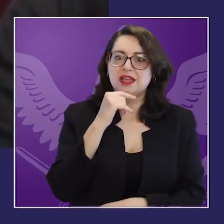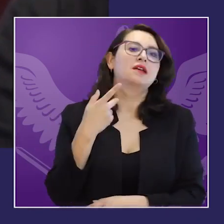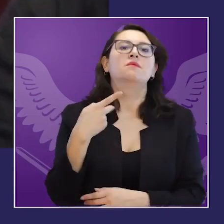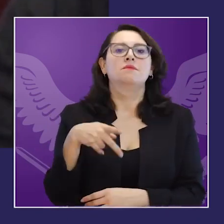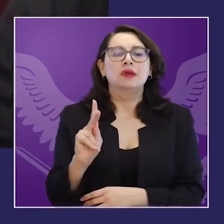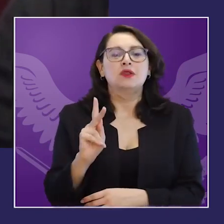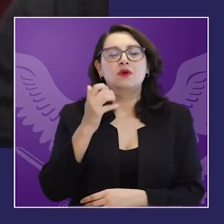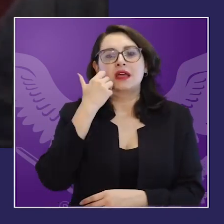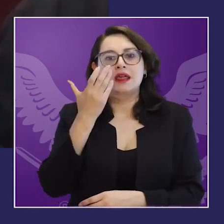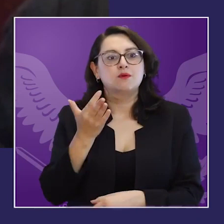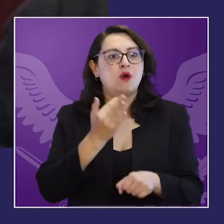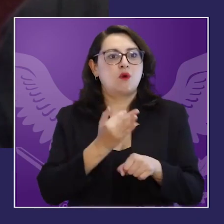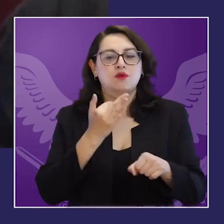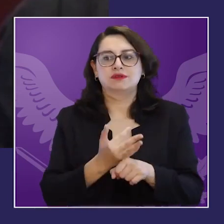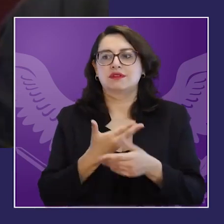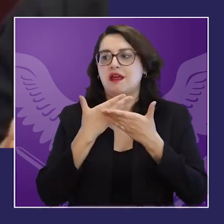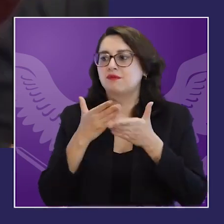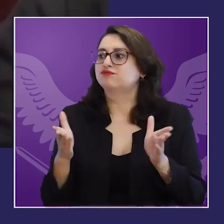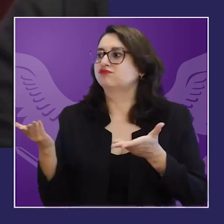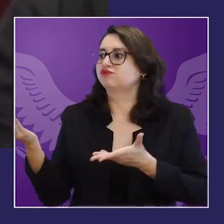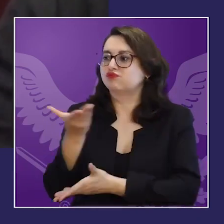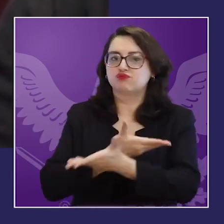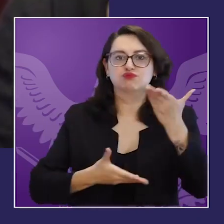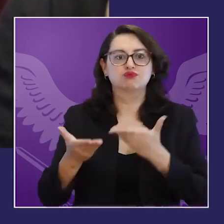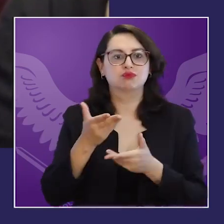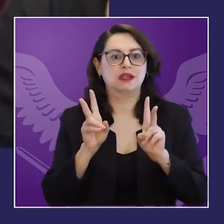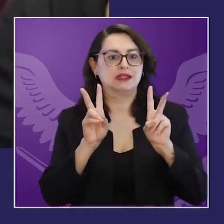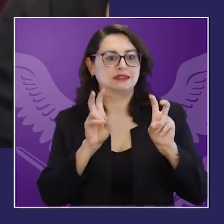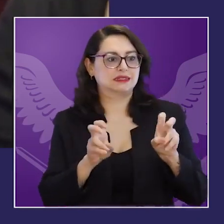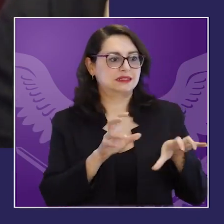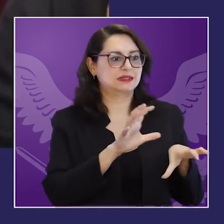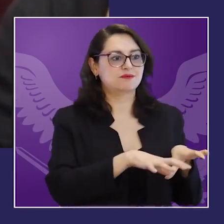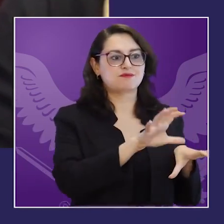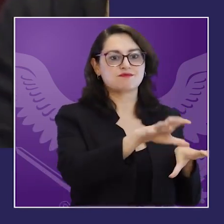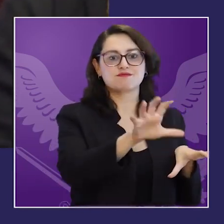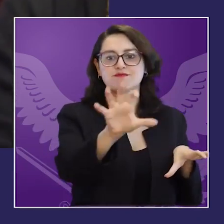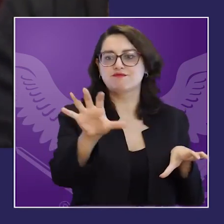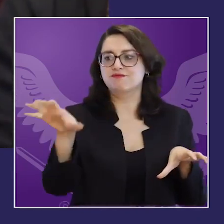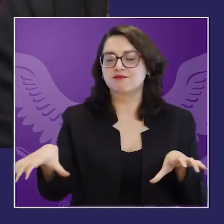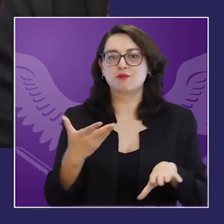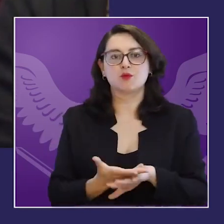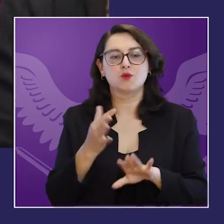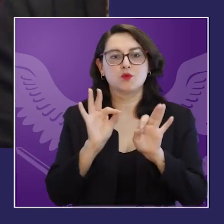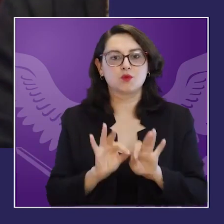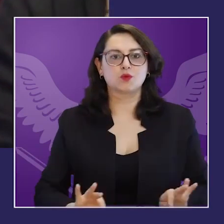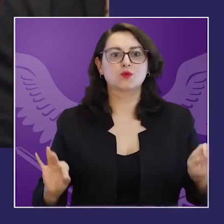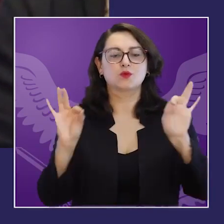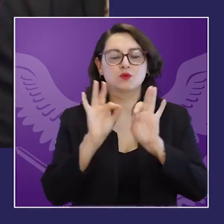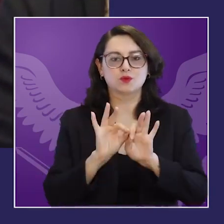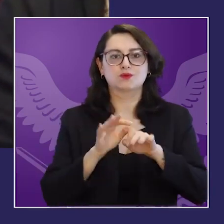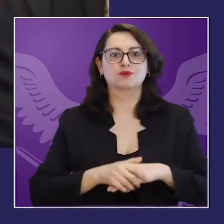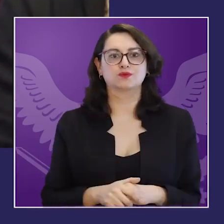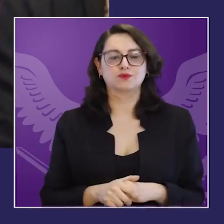diferentes jurisdicciones puedan tener diferentes versiones de temas que son absolutamente relevantes. Y dentro de esos